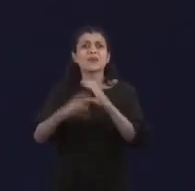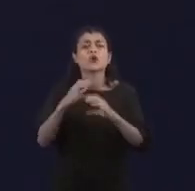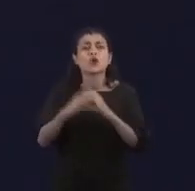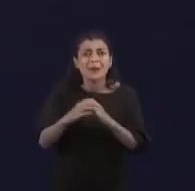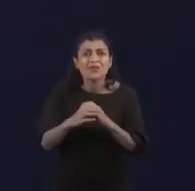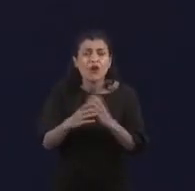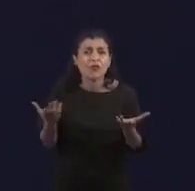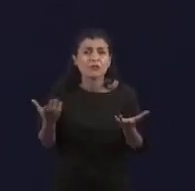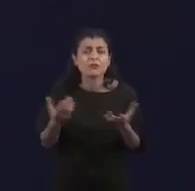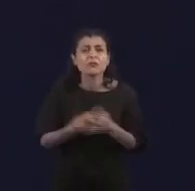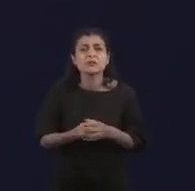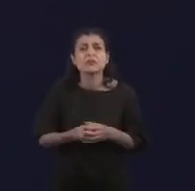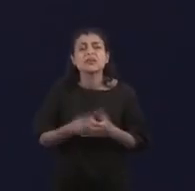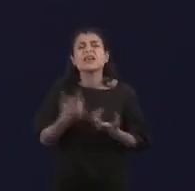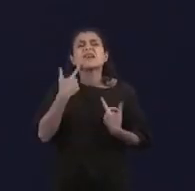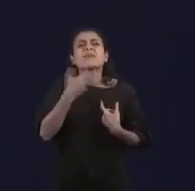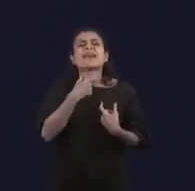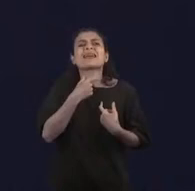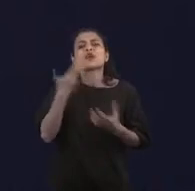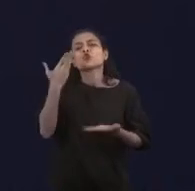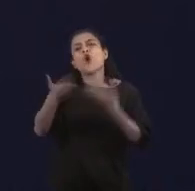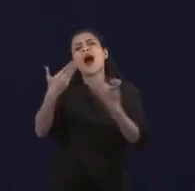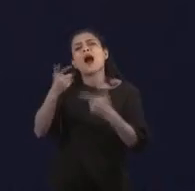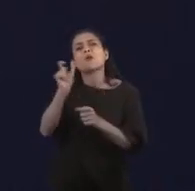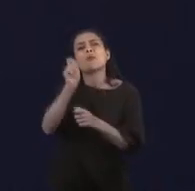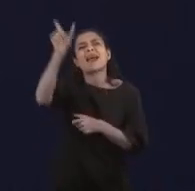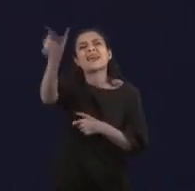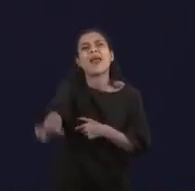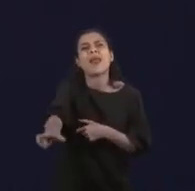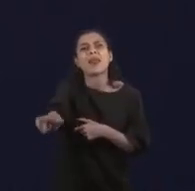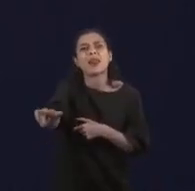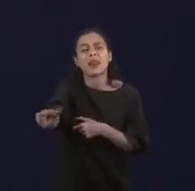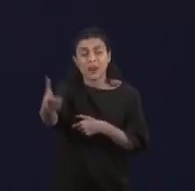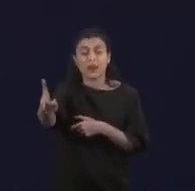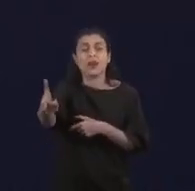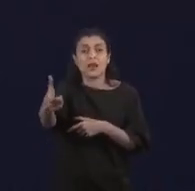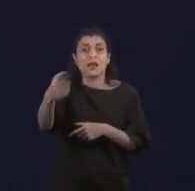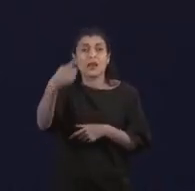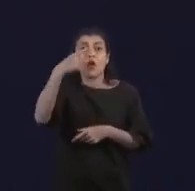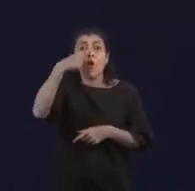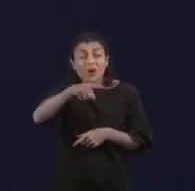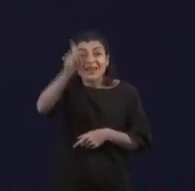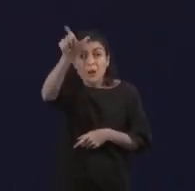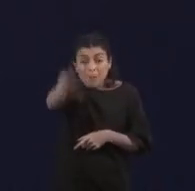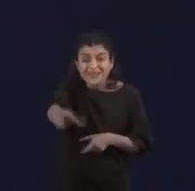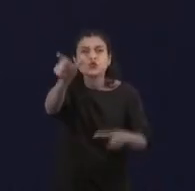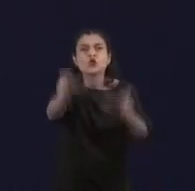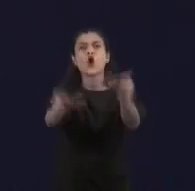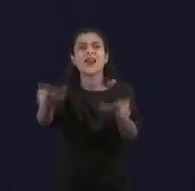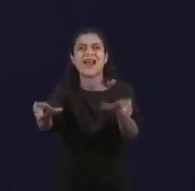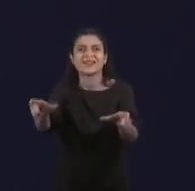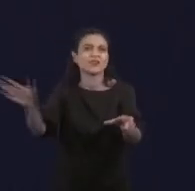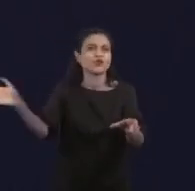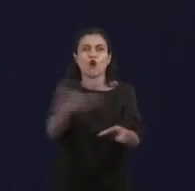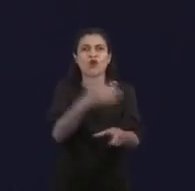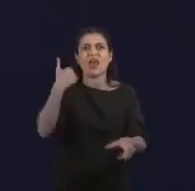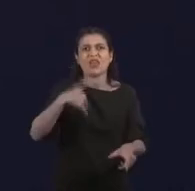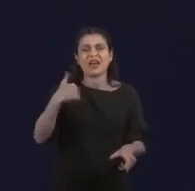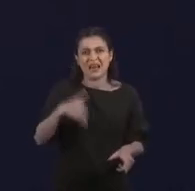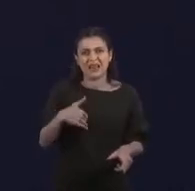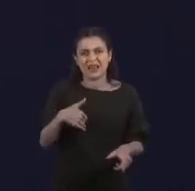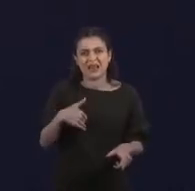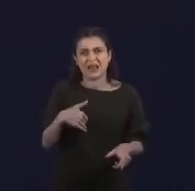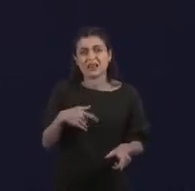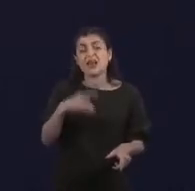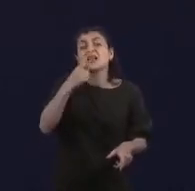objetivo o quién es el receptor del mensaje? Y efectivamente el receptor del mensaje tiene que ser la gente. Después sí,